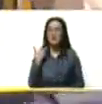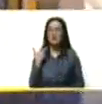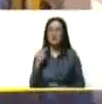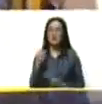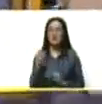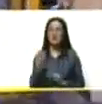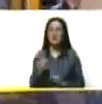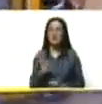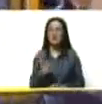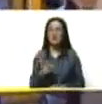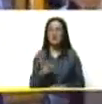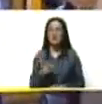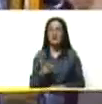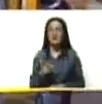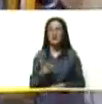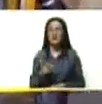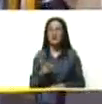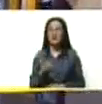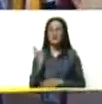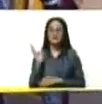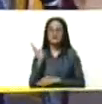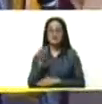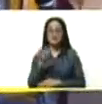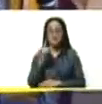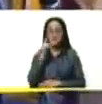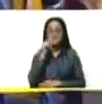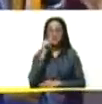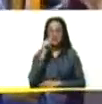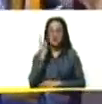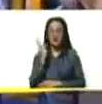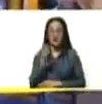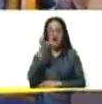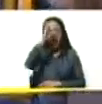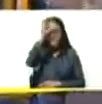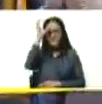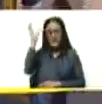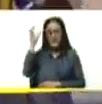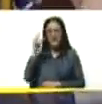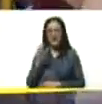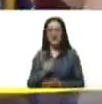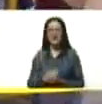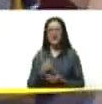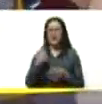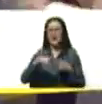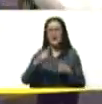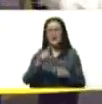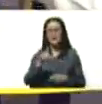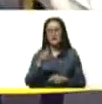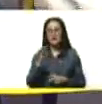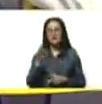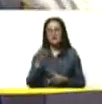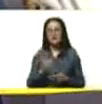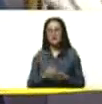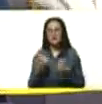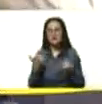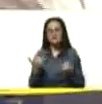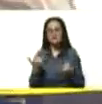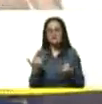verdugos que pidieron las sanciones, llámese Capriles, llámese Carlos Ocariz, ahora